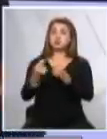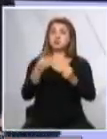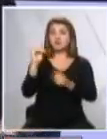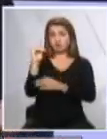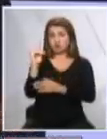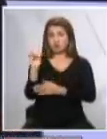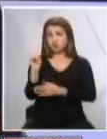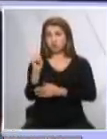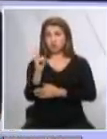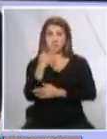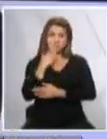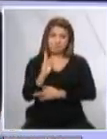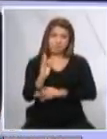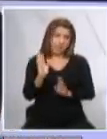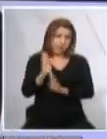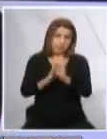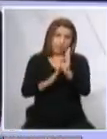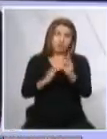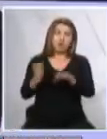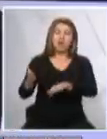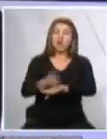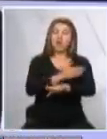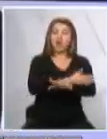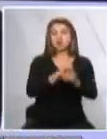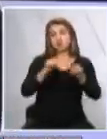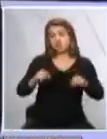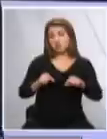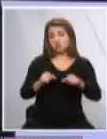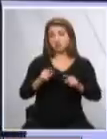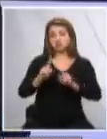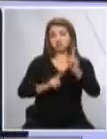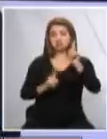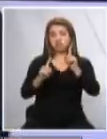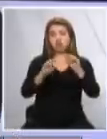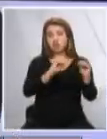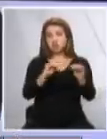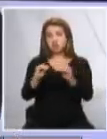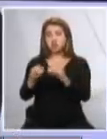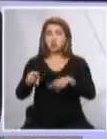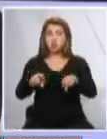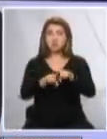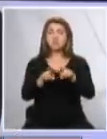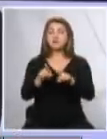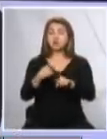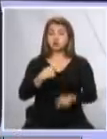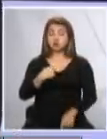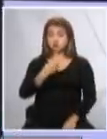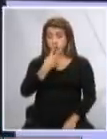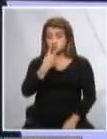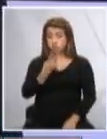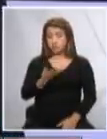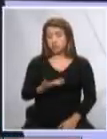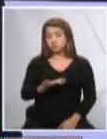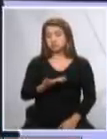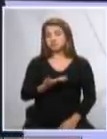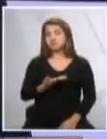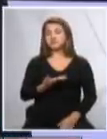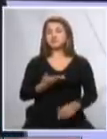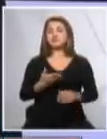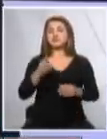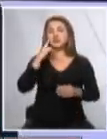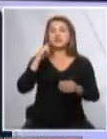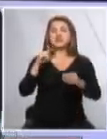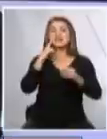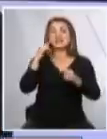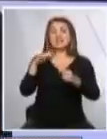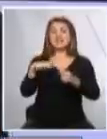Bolivia no eran nada mejores antes que hoy en día. La verdad es que yo tengo la impresión de que el escenario actual es